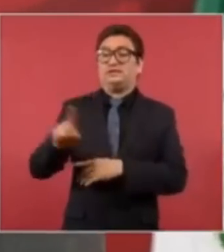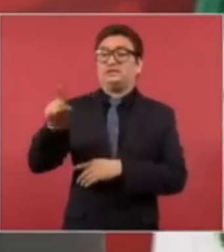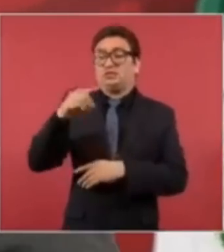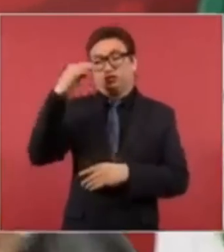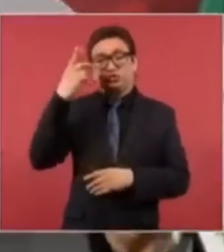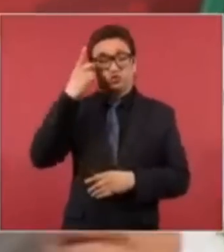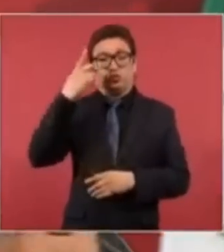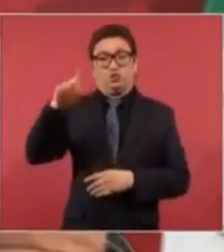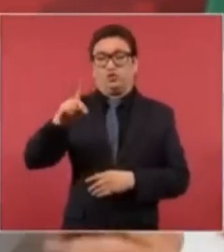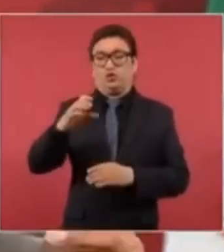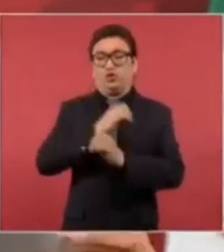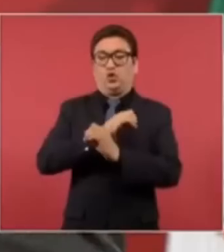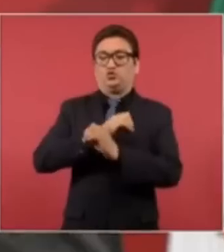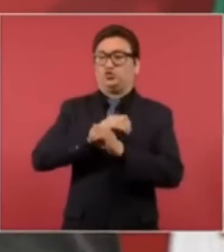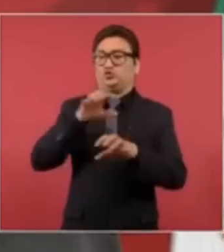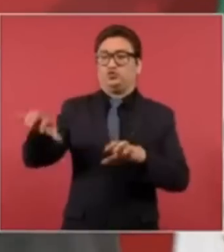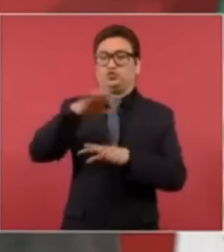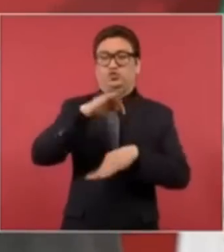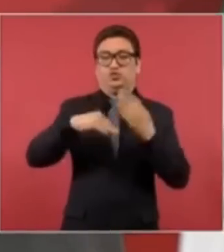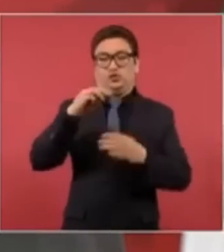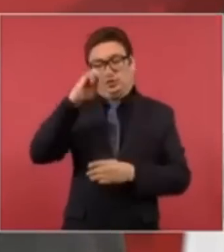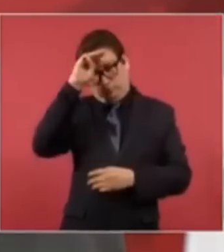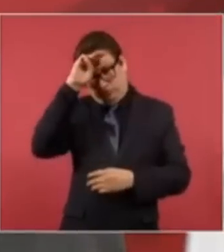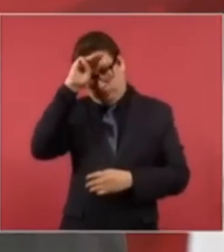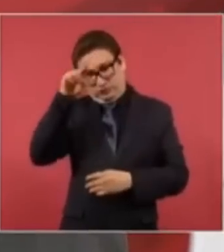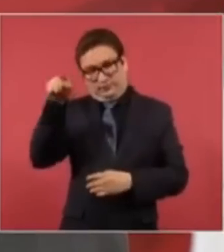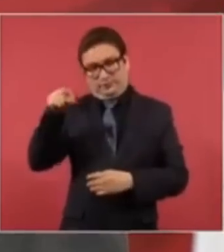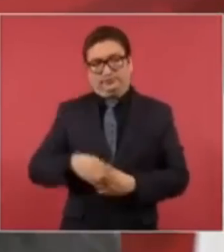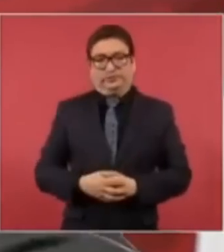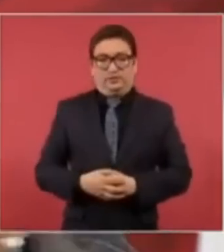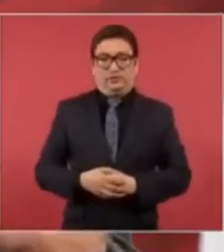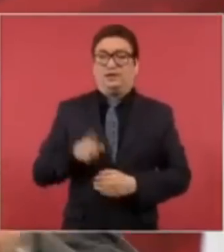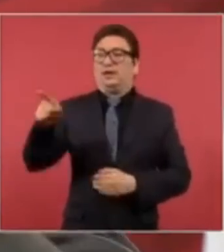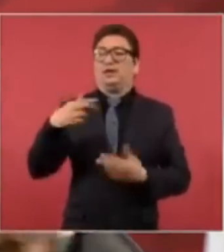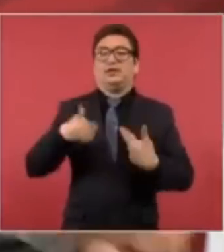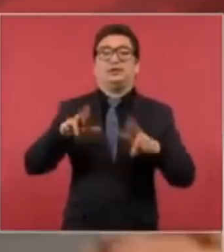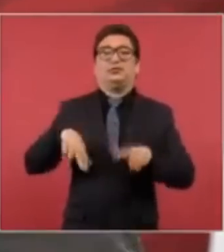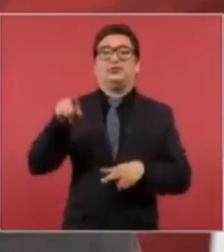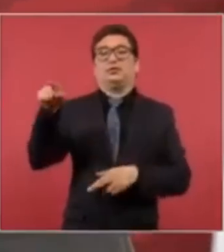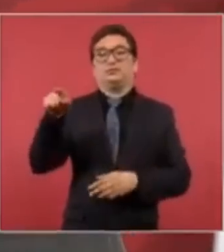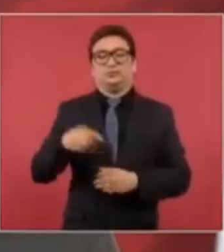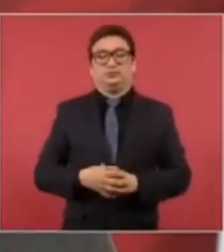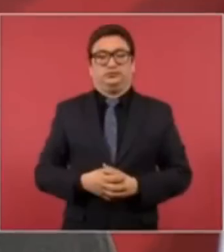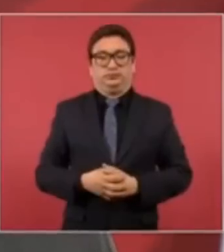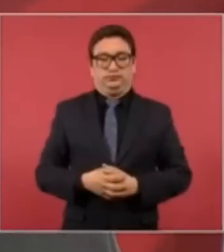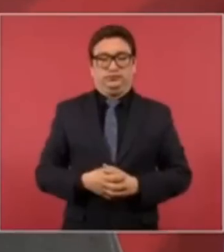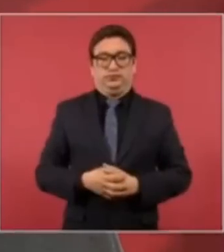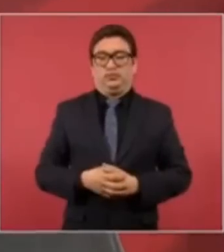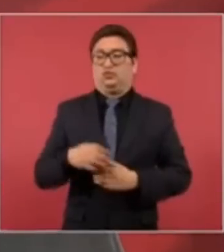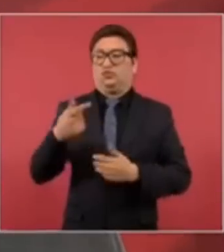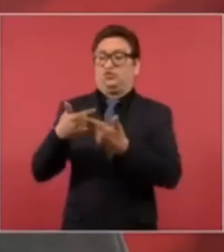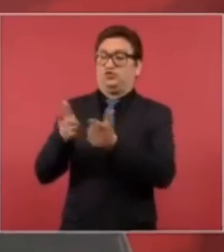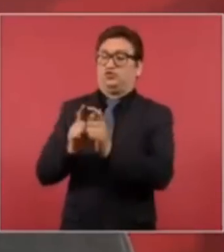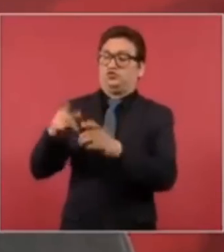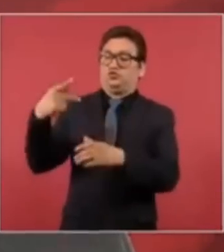el dueño de los Oxxos de Monterrey, y representa, pues, a un